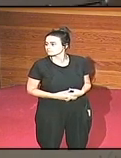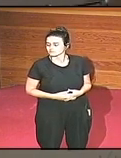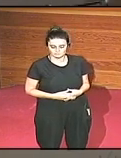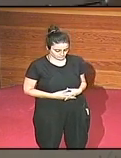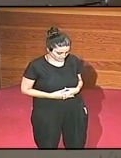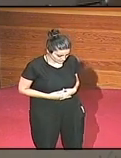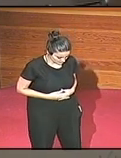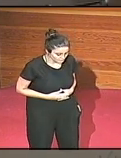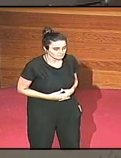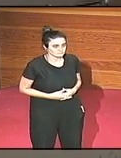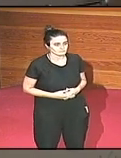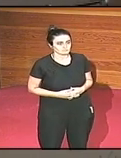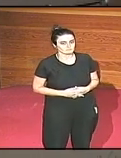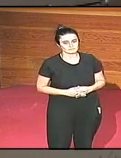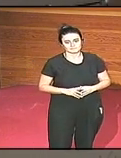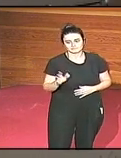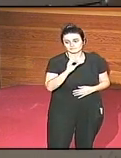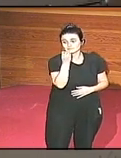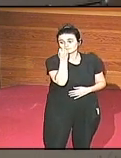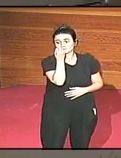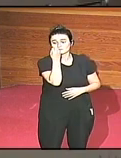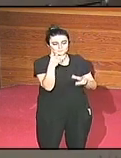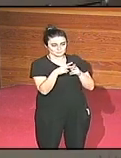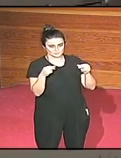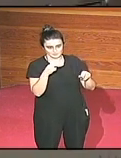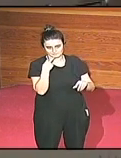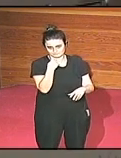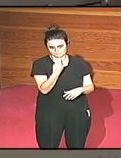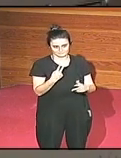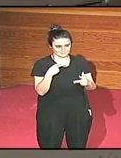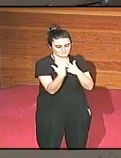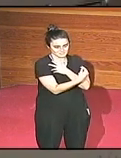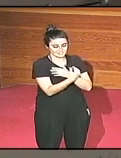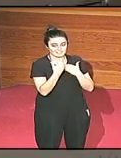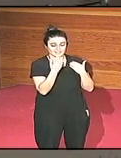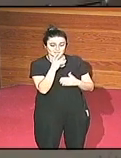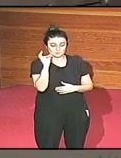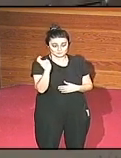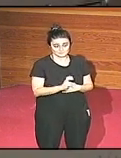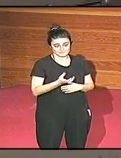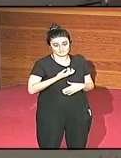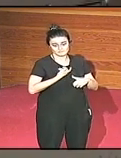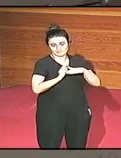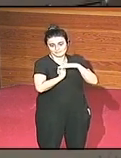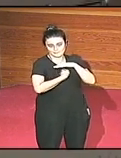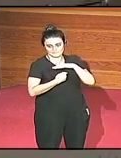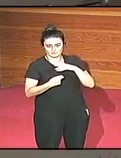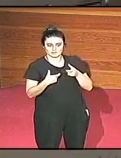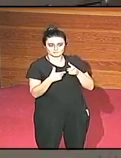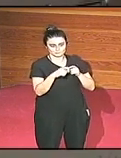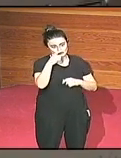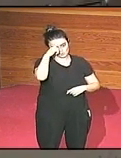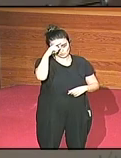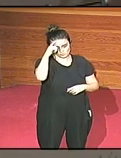Bueno, ba, eguerdi hon guztioi, eta mila esker etortzeagatik Gasteizko Udaletxeko Kultur Zerbitzuak antolatutako kazetaritza bertatik